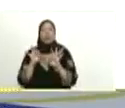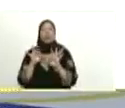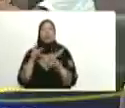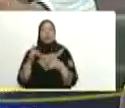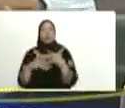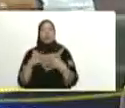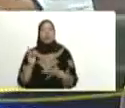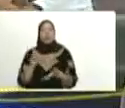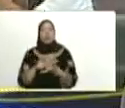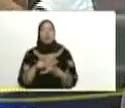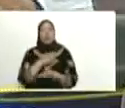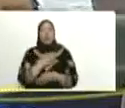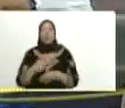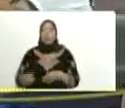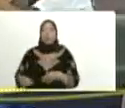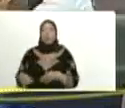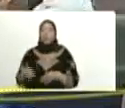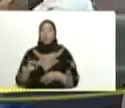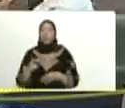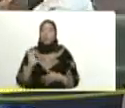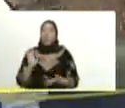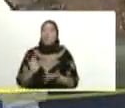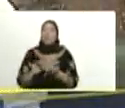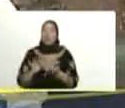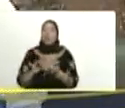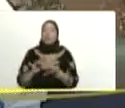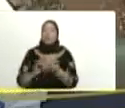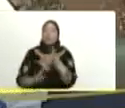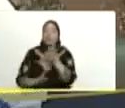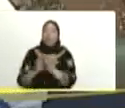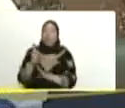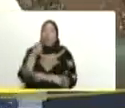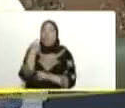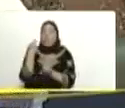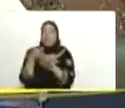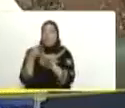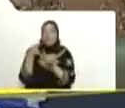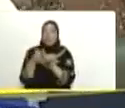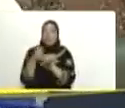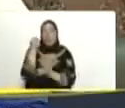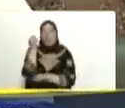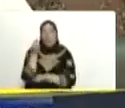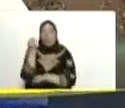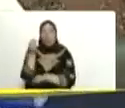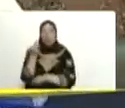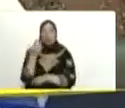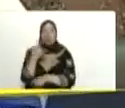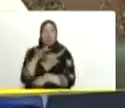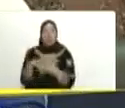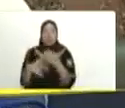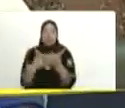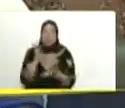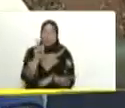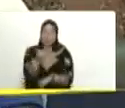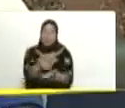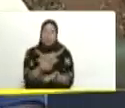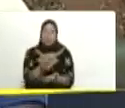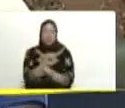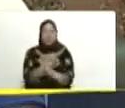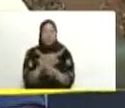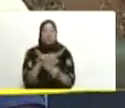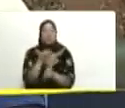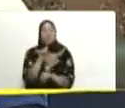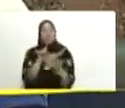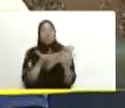que, por lo menos eso, por eso es que te digo que tiene un impacto bastante positivo para eso. Hicimos unas canalizaciones también,